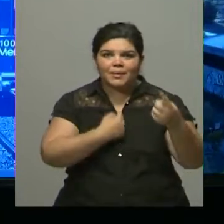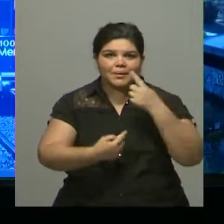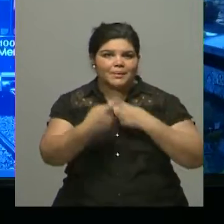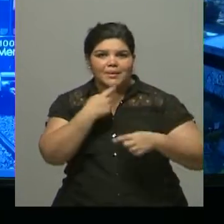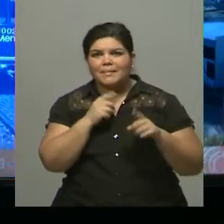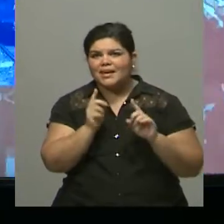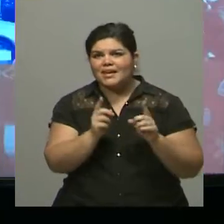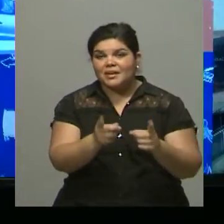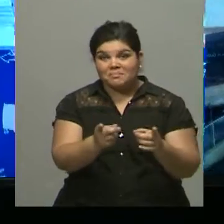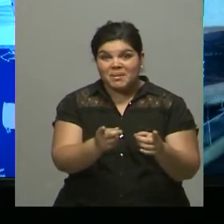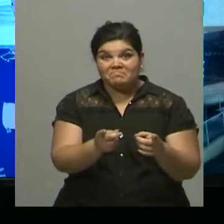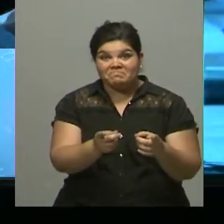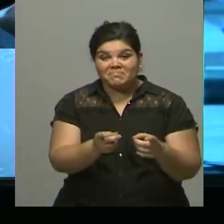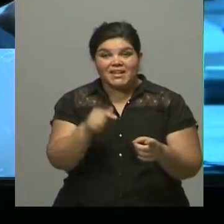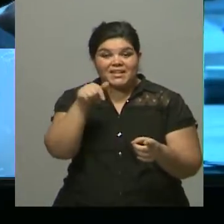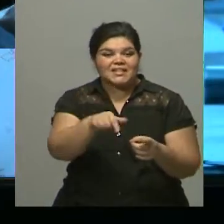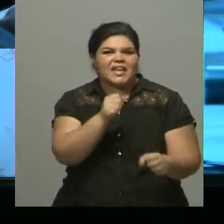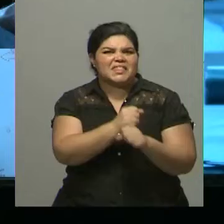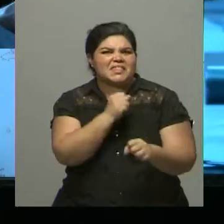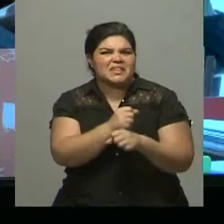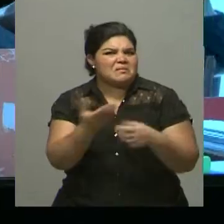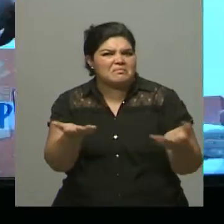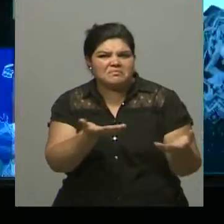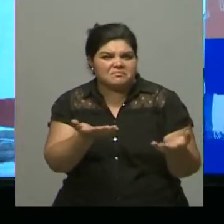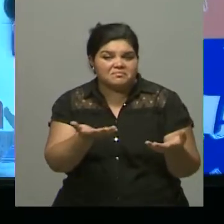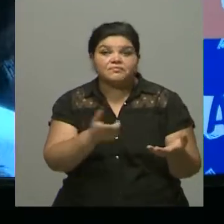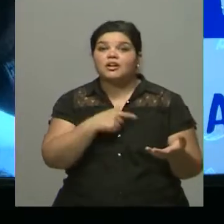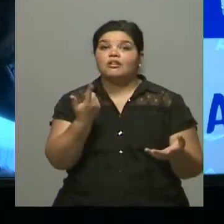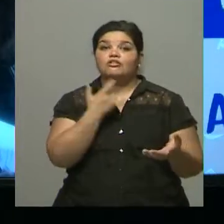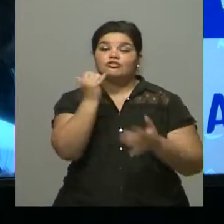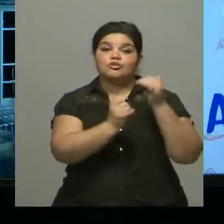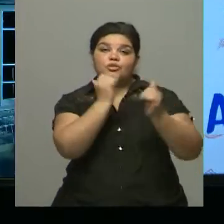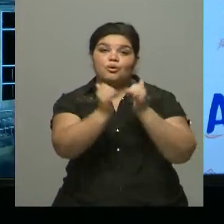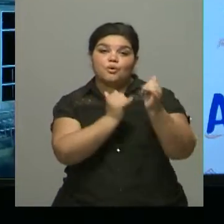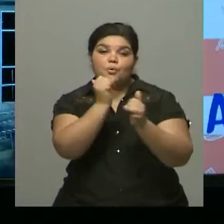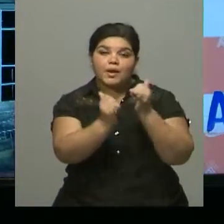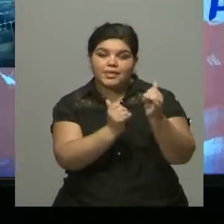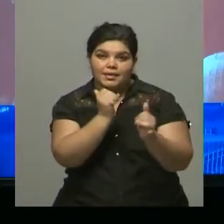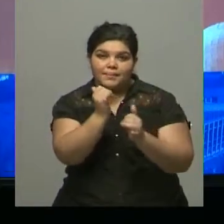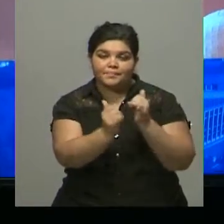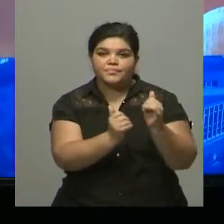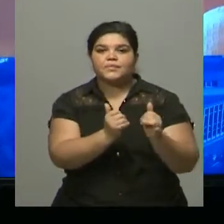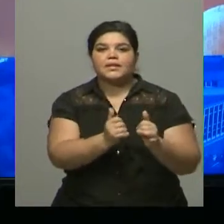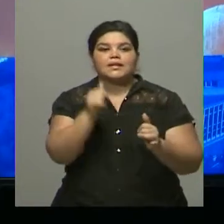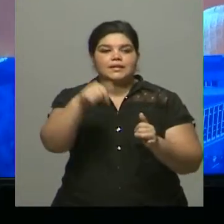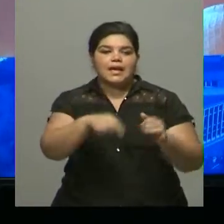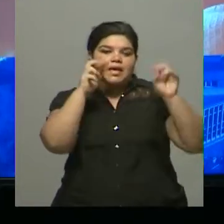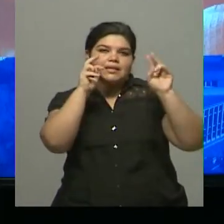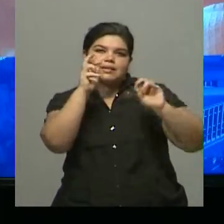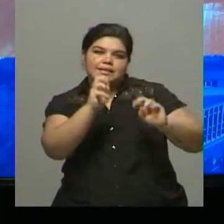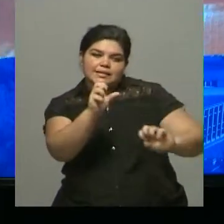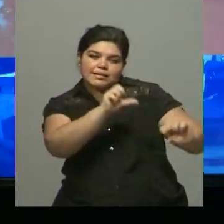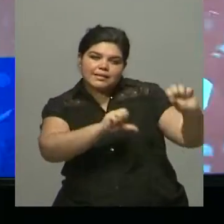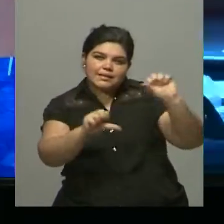qué se dedica a la carrera. Y nosotros por ahí decimos, de una forma coloquial para definirla, que es la ciencia que por ahí se